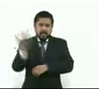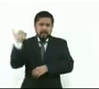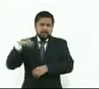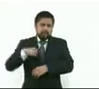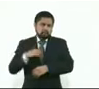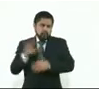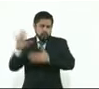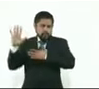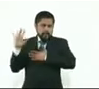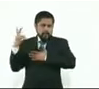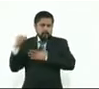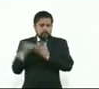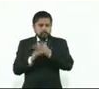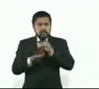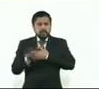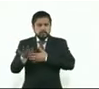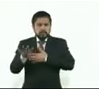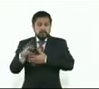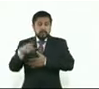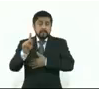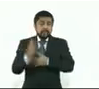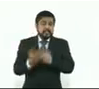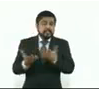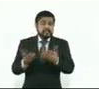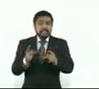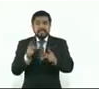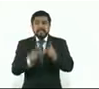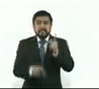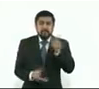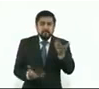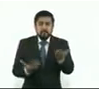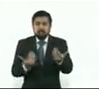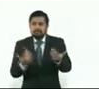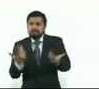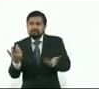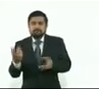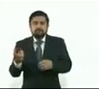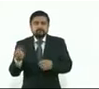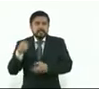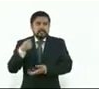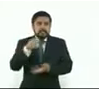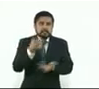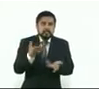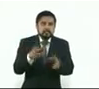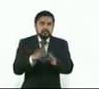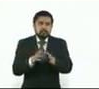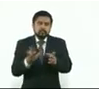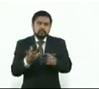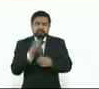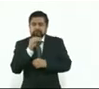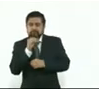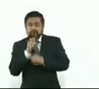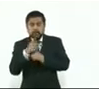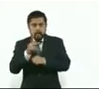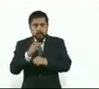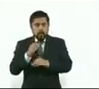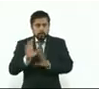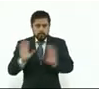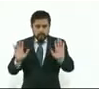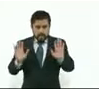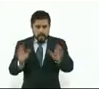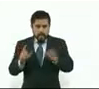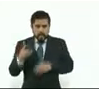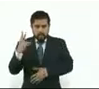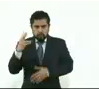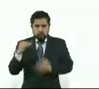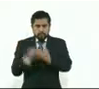tema de la pandemia no alcanzaron los recursos en su momento para poderlo hacer, pero en el 2022 vamos a hacer una